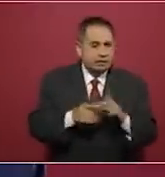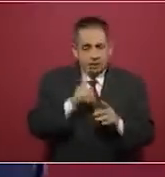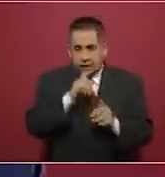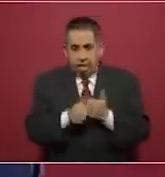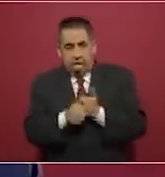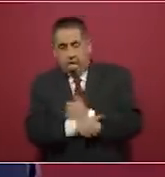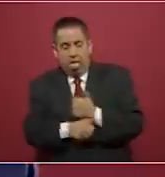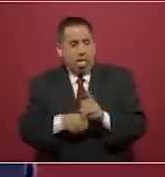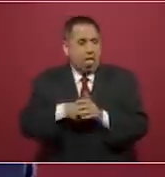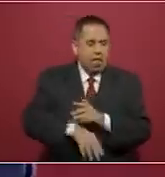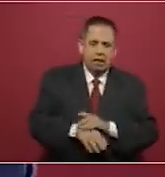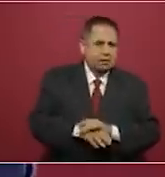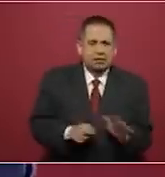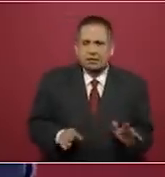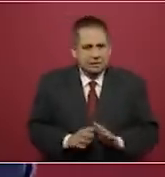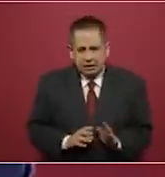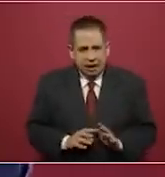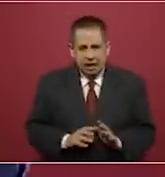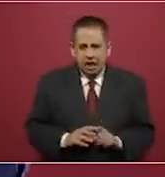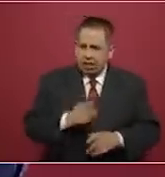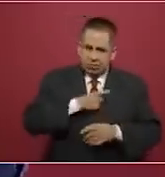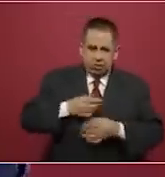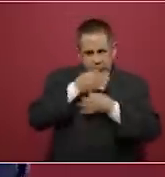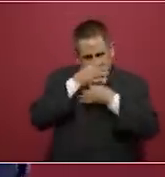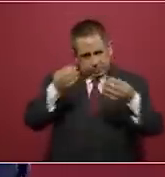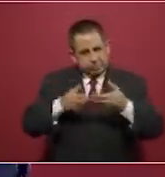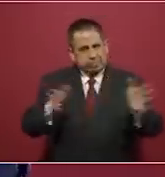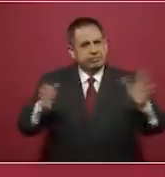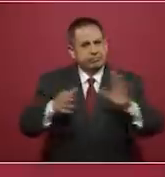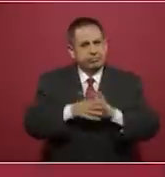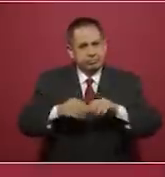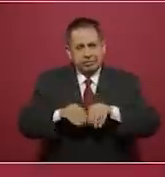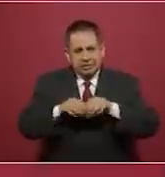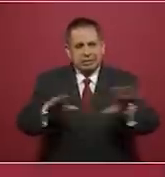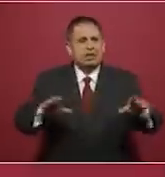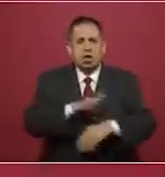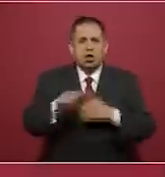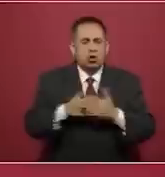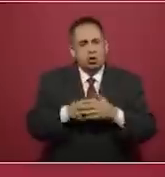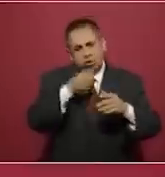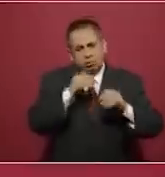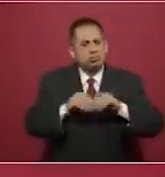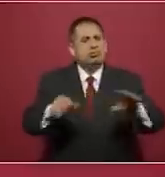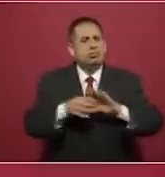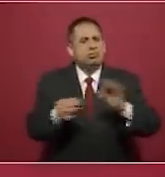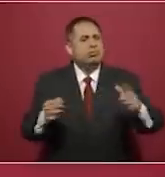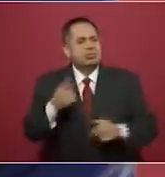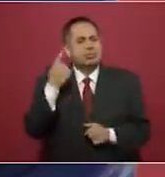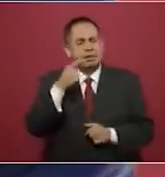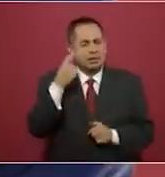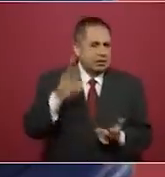ocultamiento de silencio tenemos que ventilar todo para que